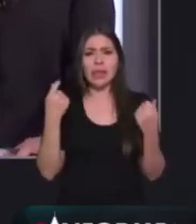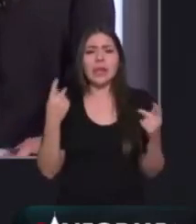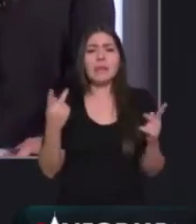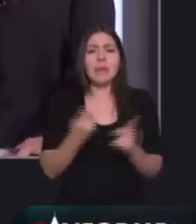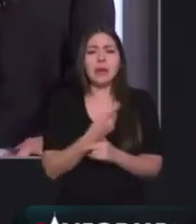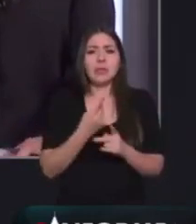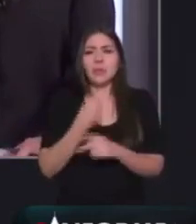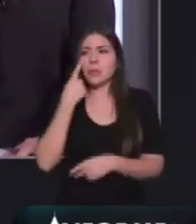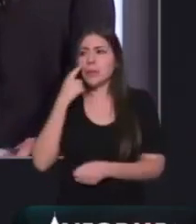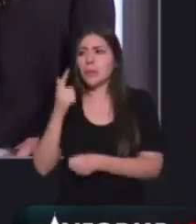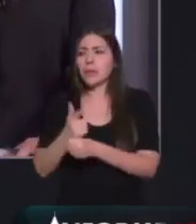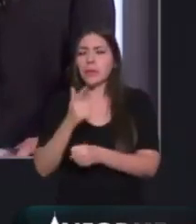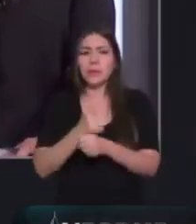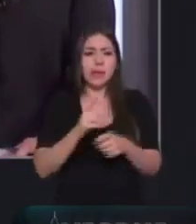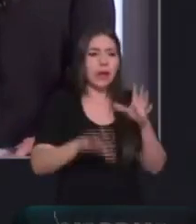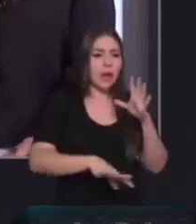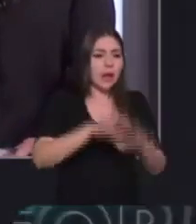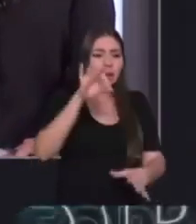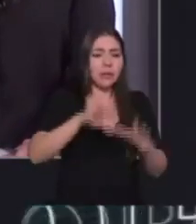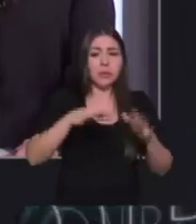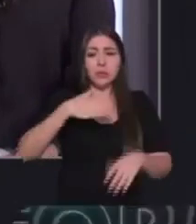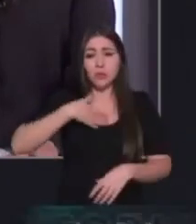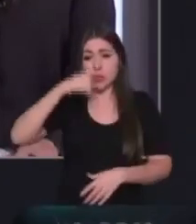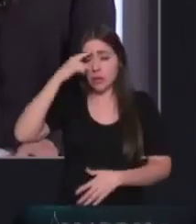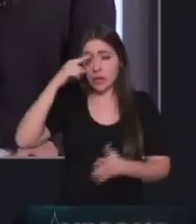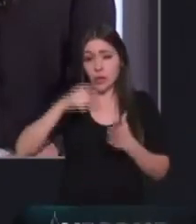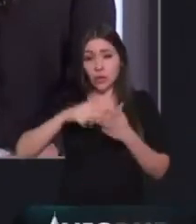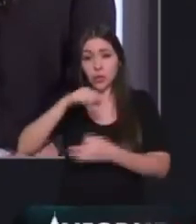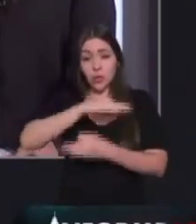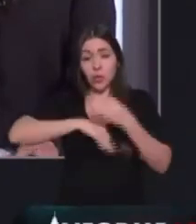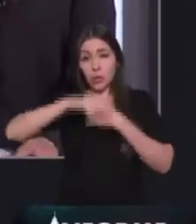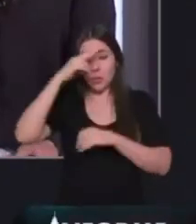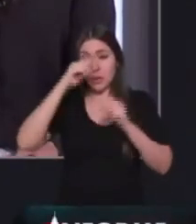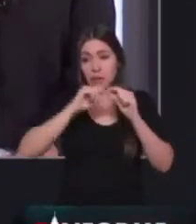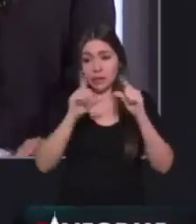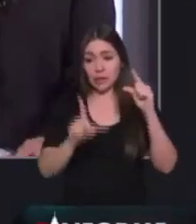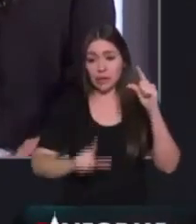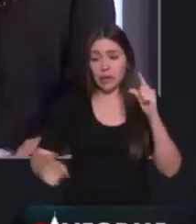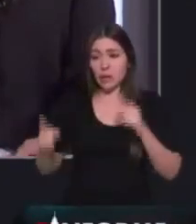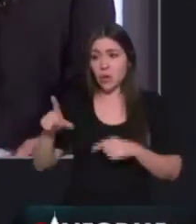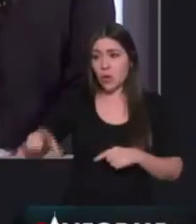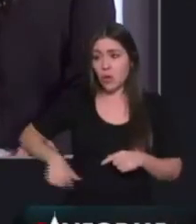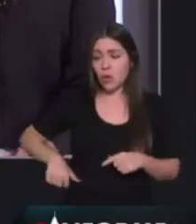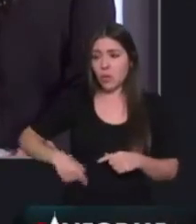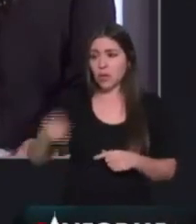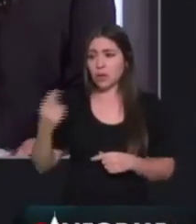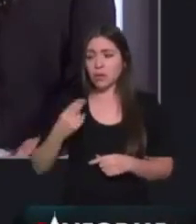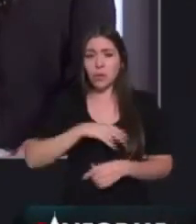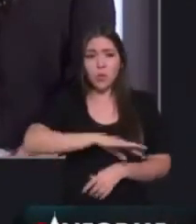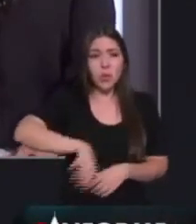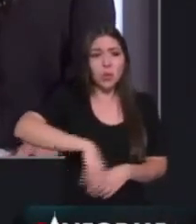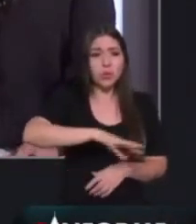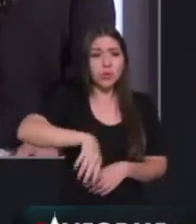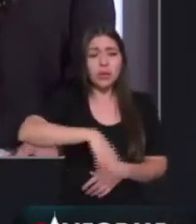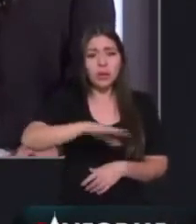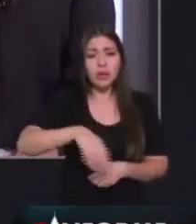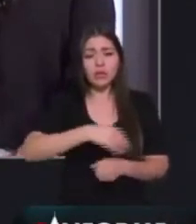está encontrando. Creo que debe haber una búsqueda a nivel nacional por parte de las autoridades y